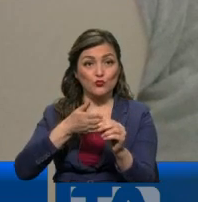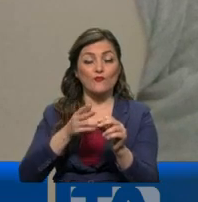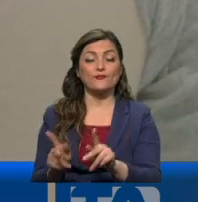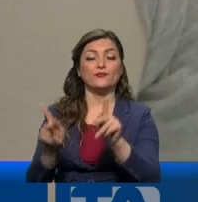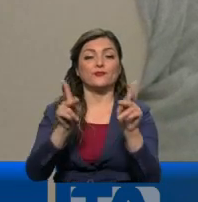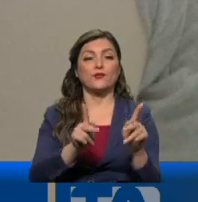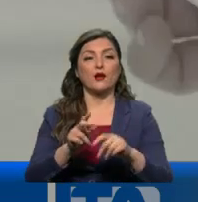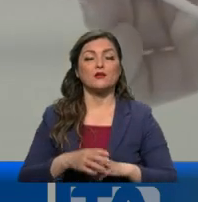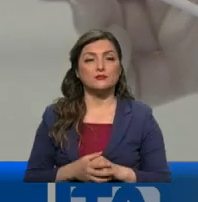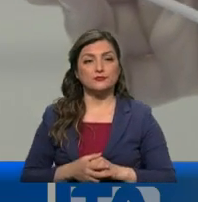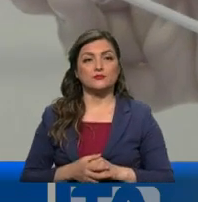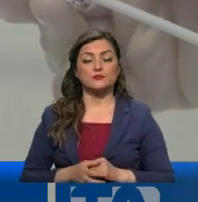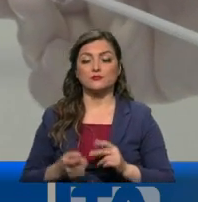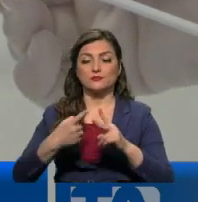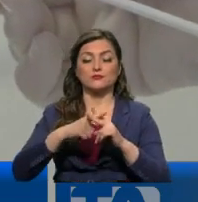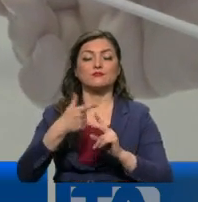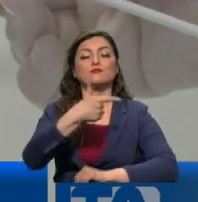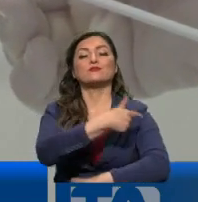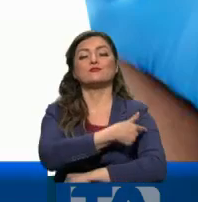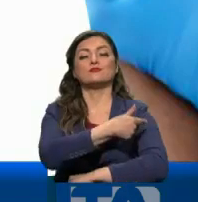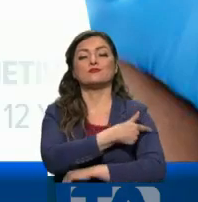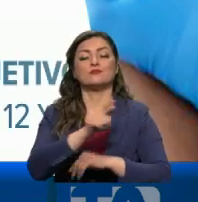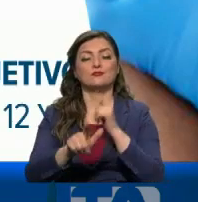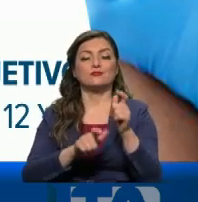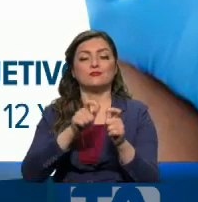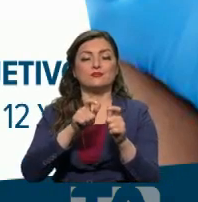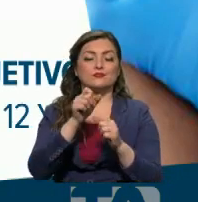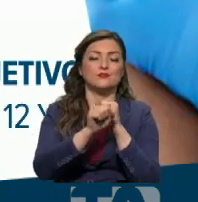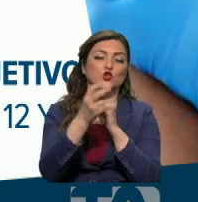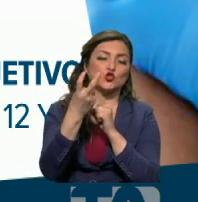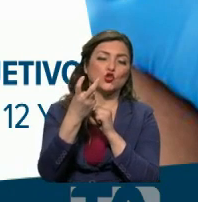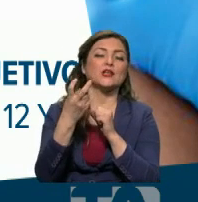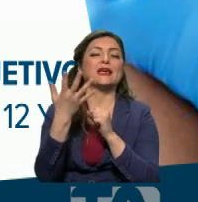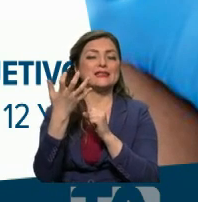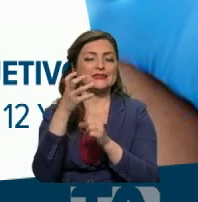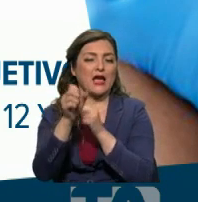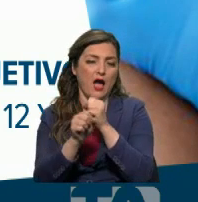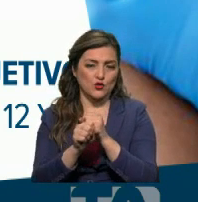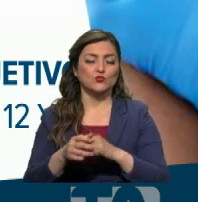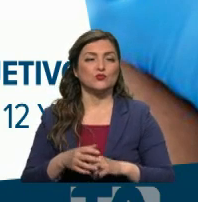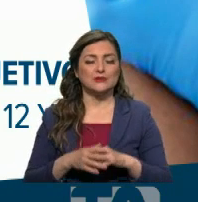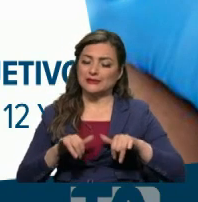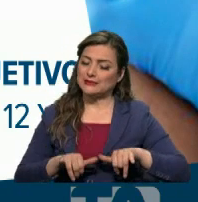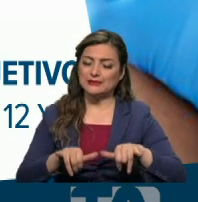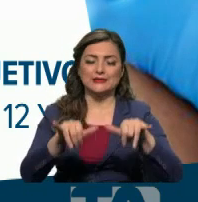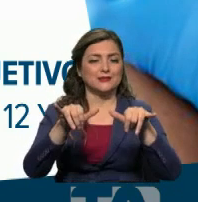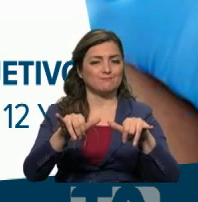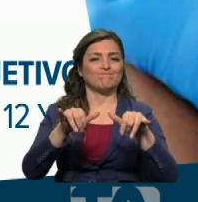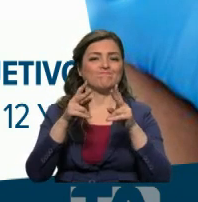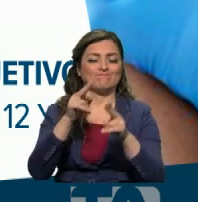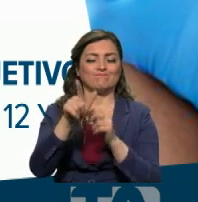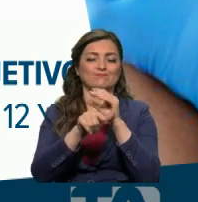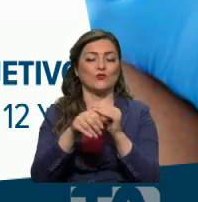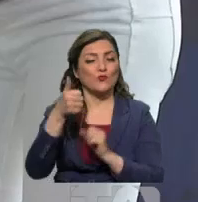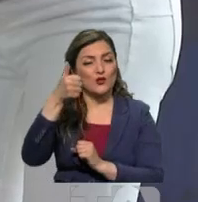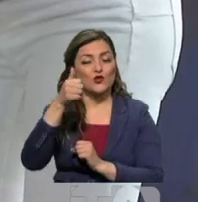de vacunación, se iniciará la inoculación a la población de entre 12 y 15 años y se continuará con la misma a las personas